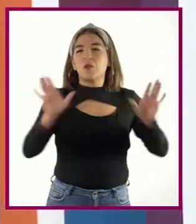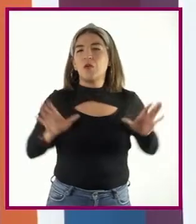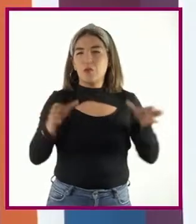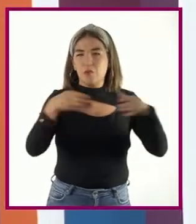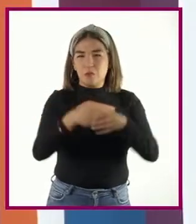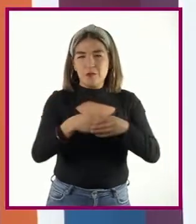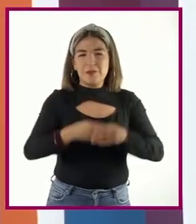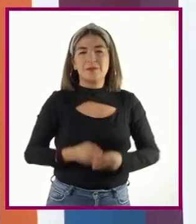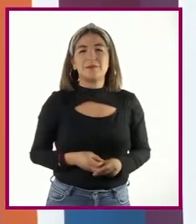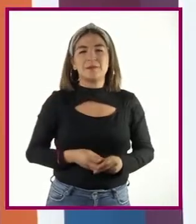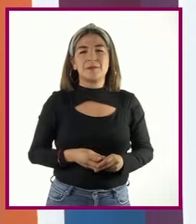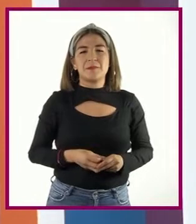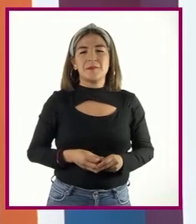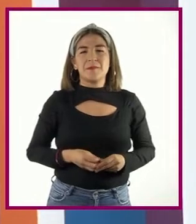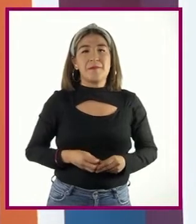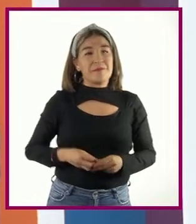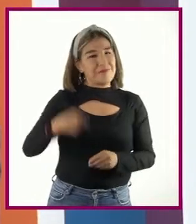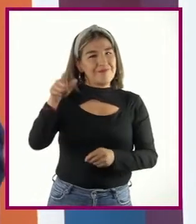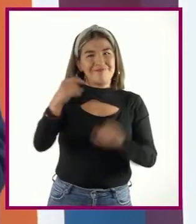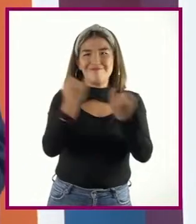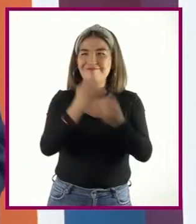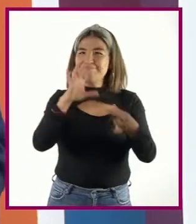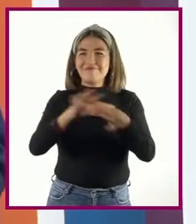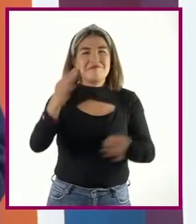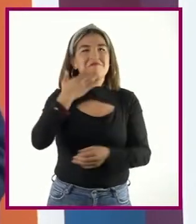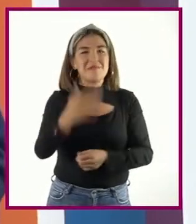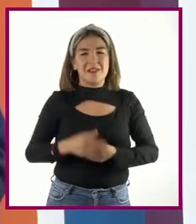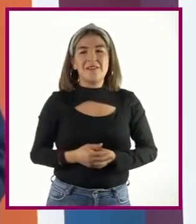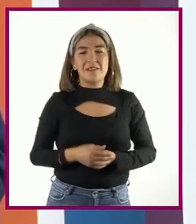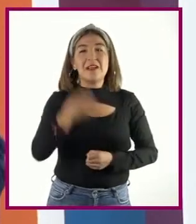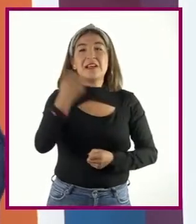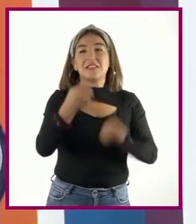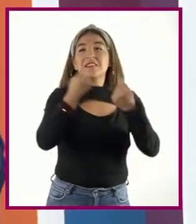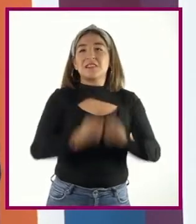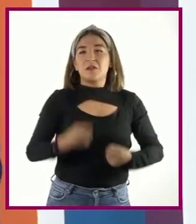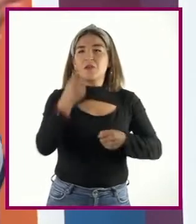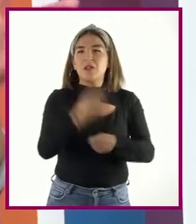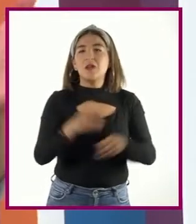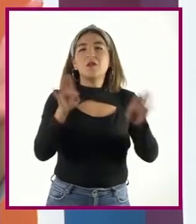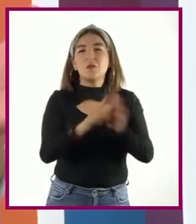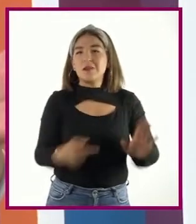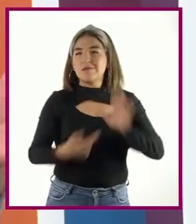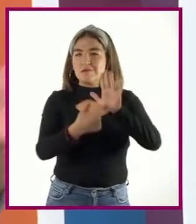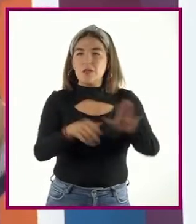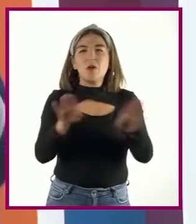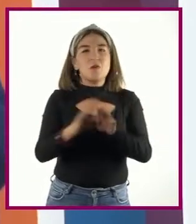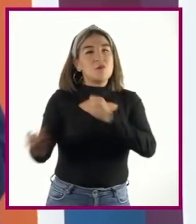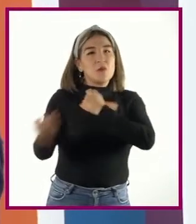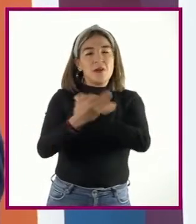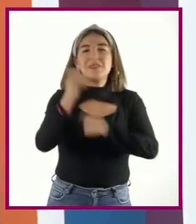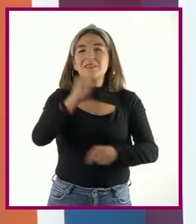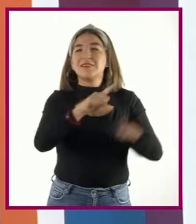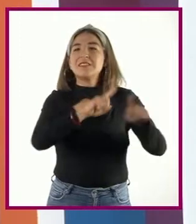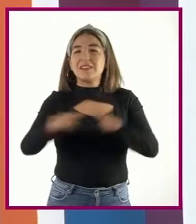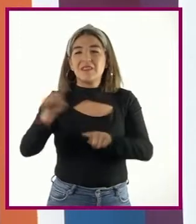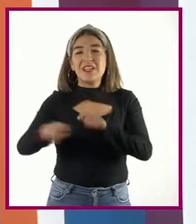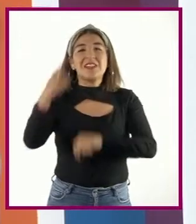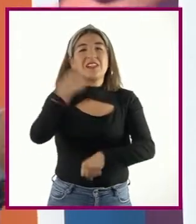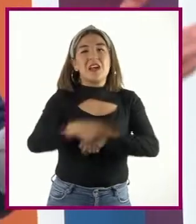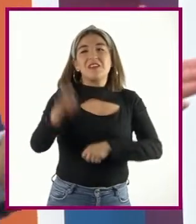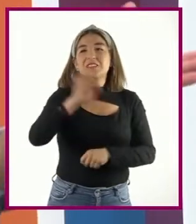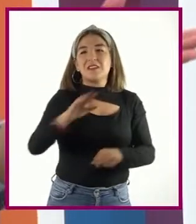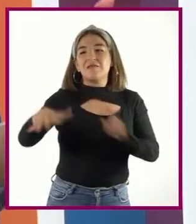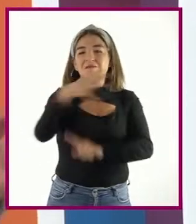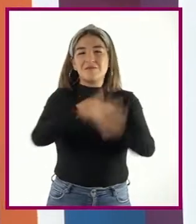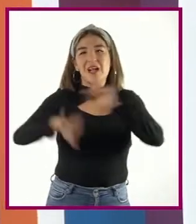comunidad. Así como lo dice, la seguridad se manifiesta como el escudo que nos protege de diferentes daños y